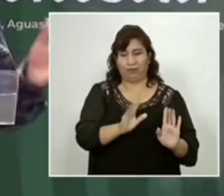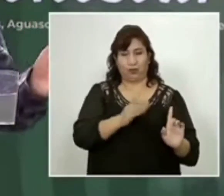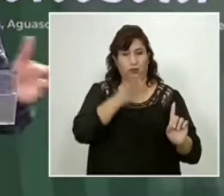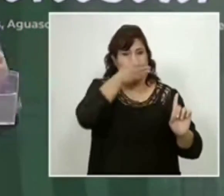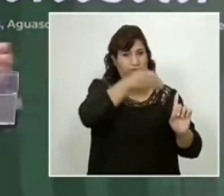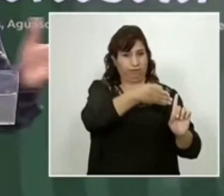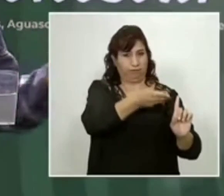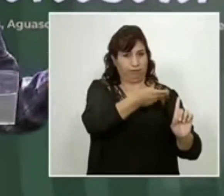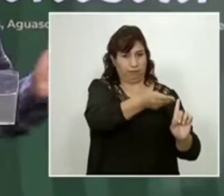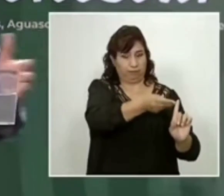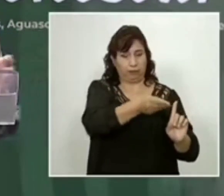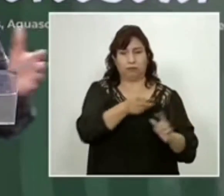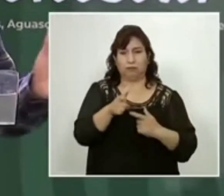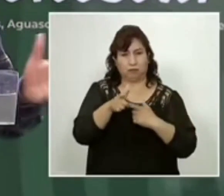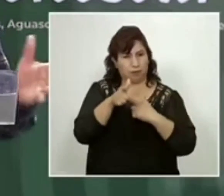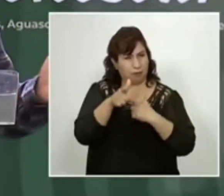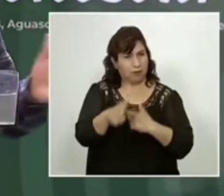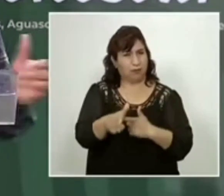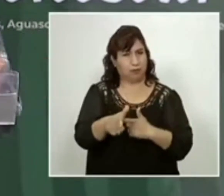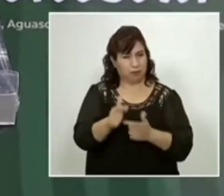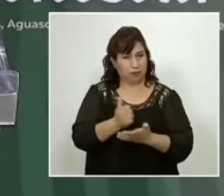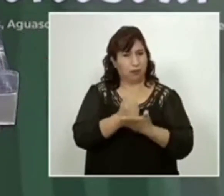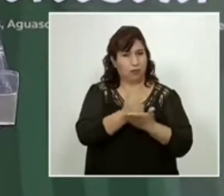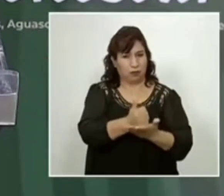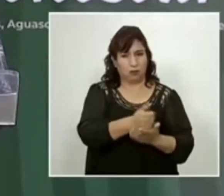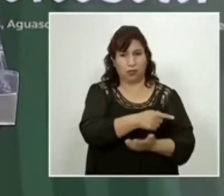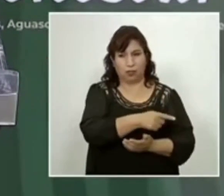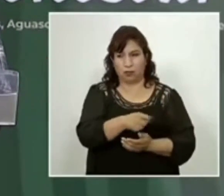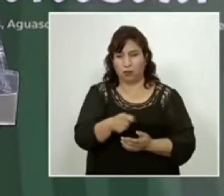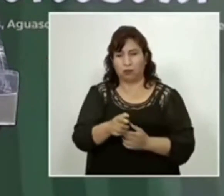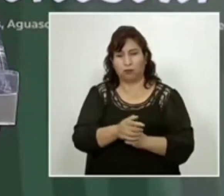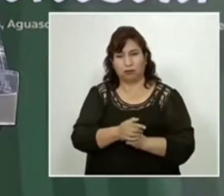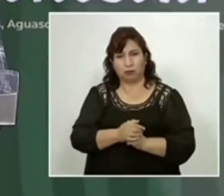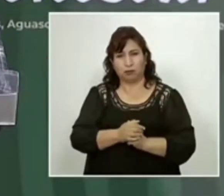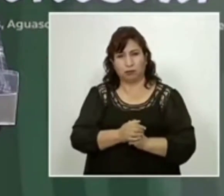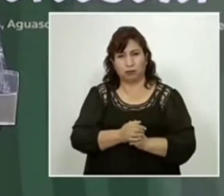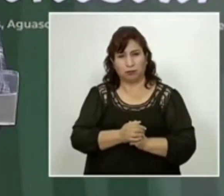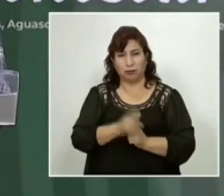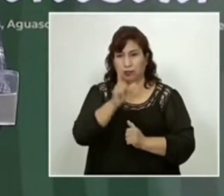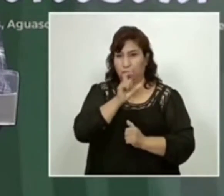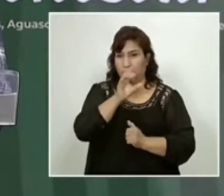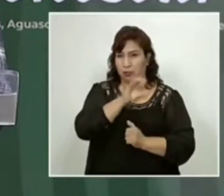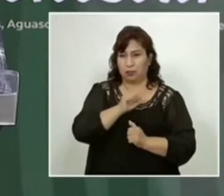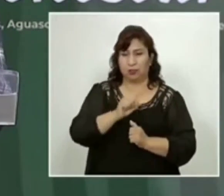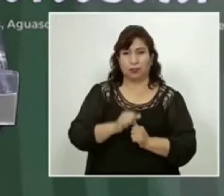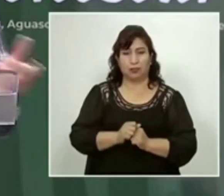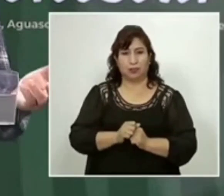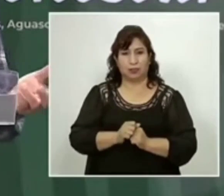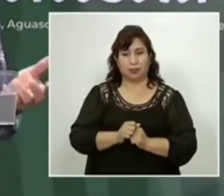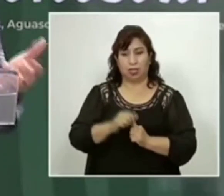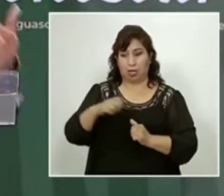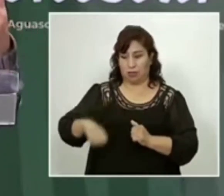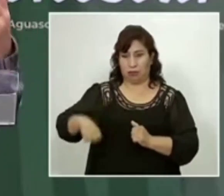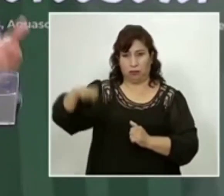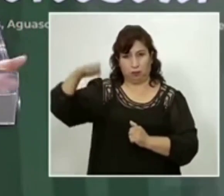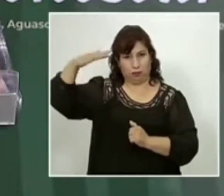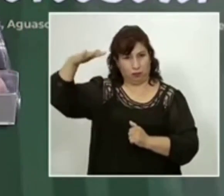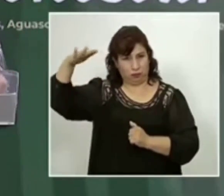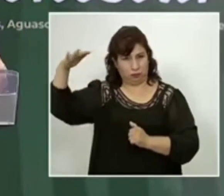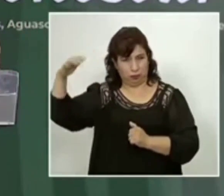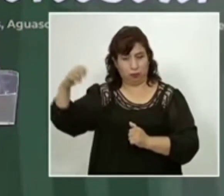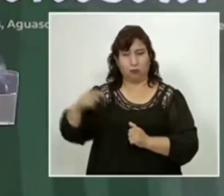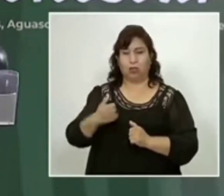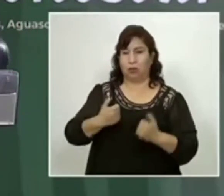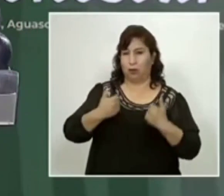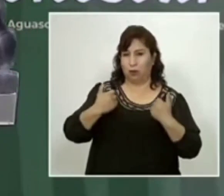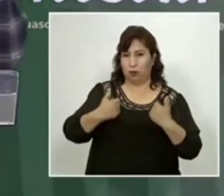Nosotros vamos a seguir ayudando en Aguascalientes, a adultos mayores, a los